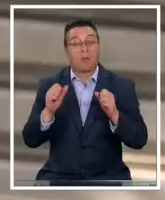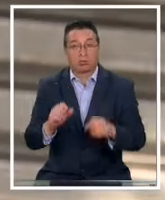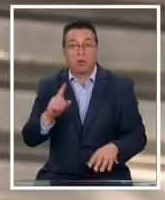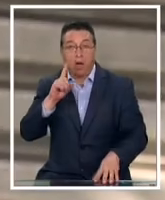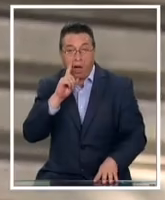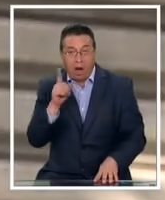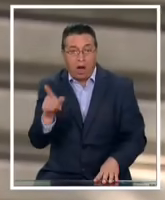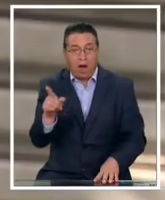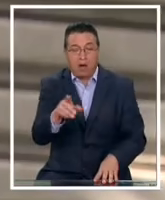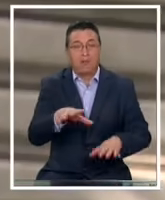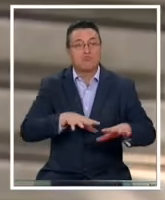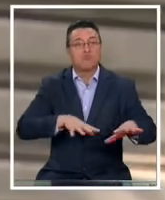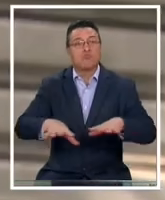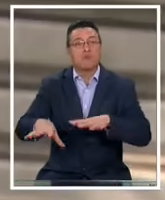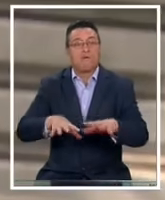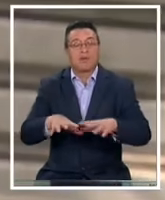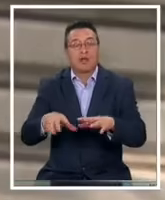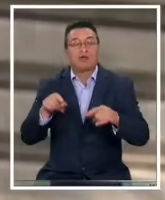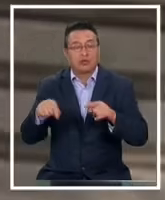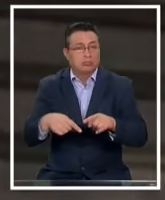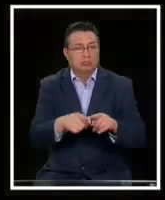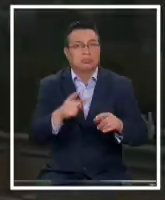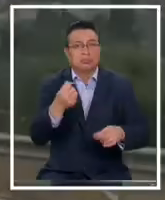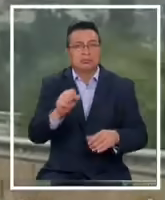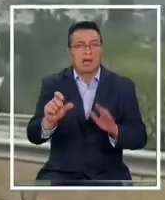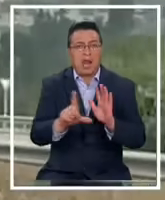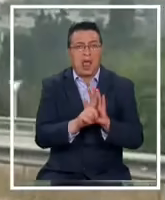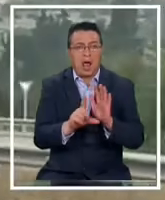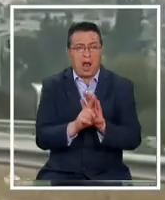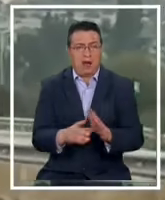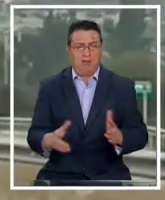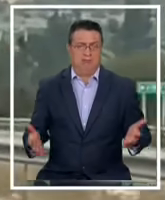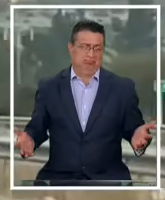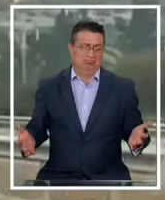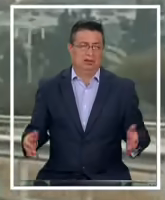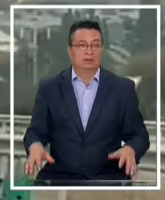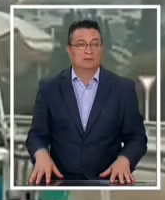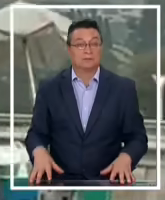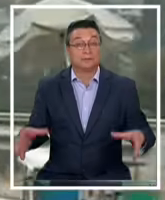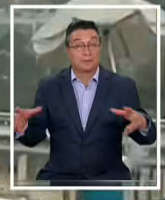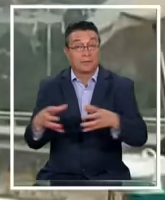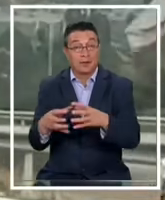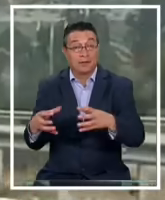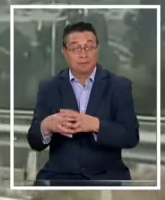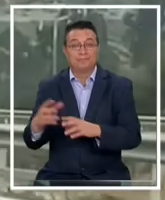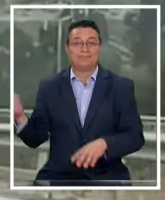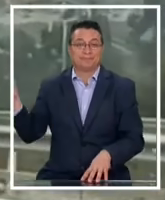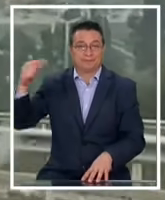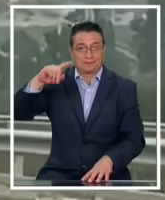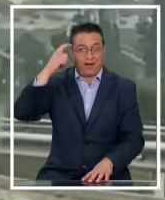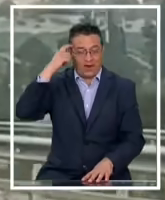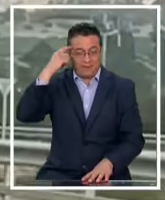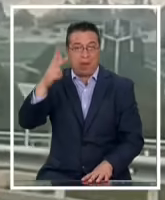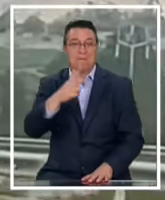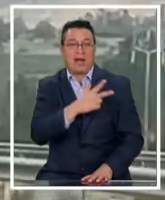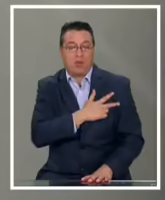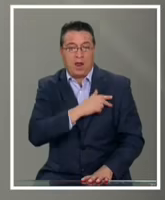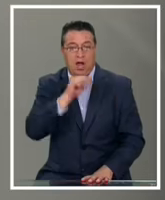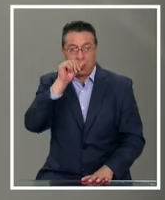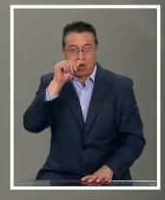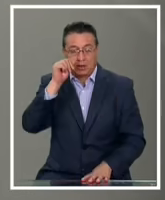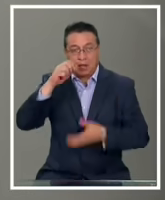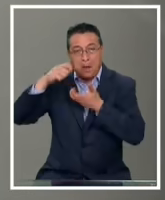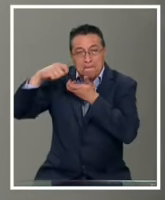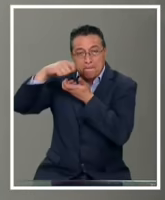haber movimientos allanamientos cosas ilegales la agrupación traía desde bolivia marihuana cocaína y